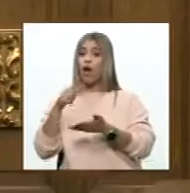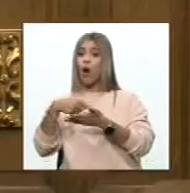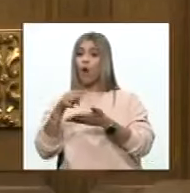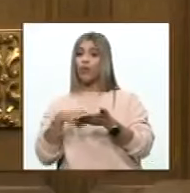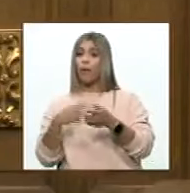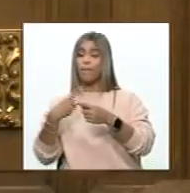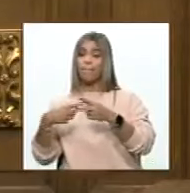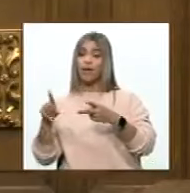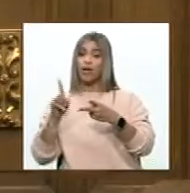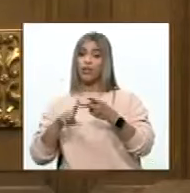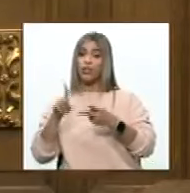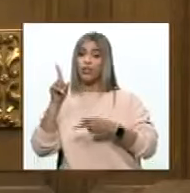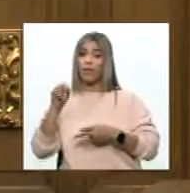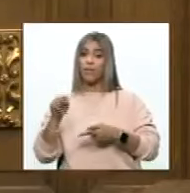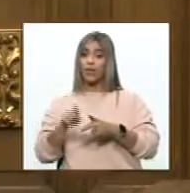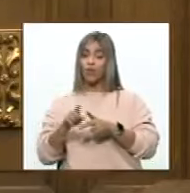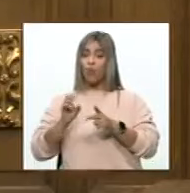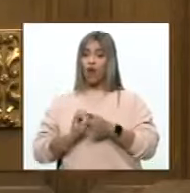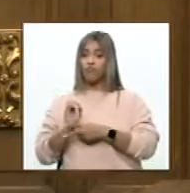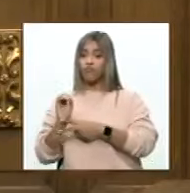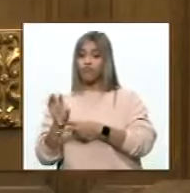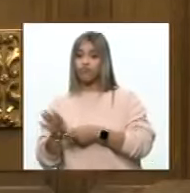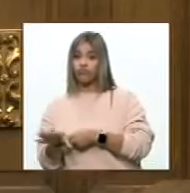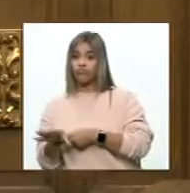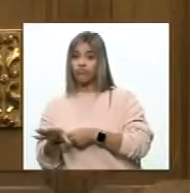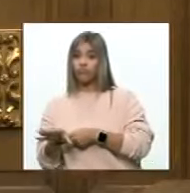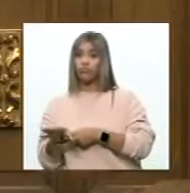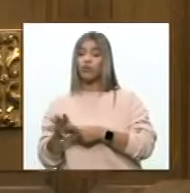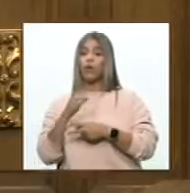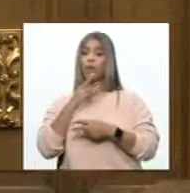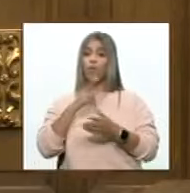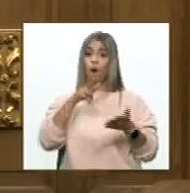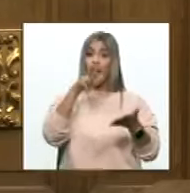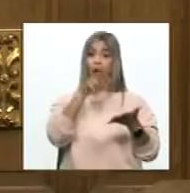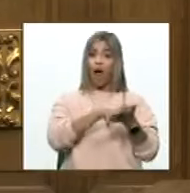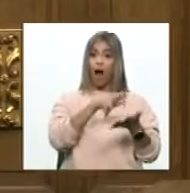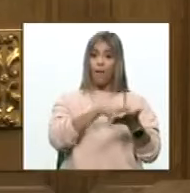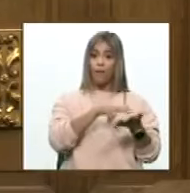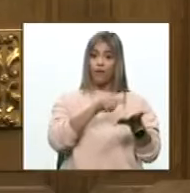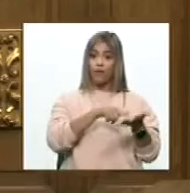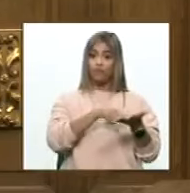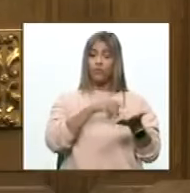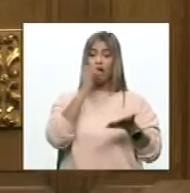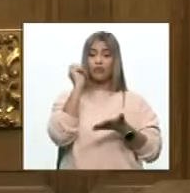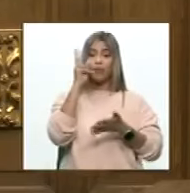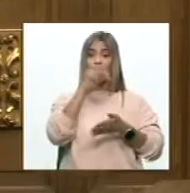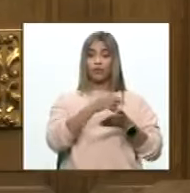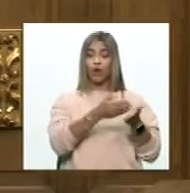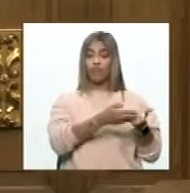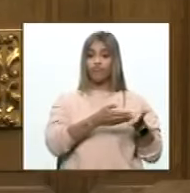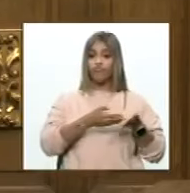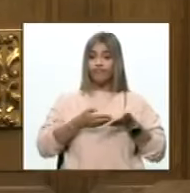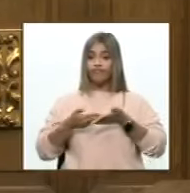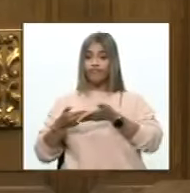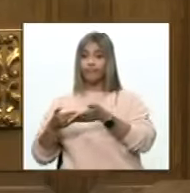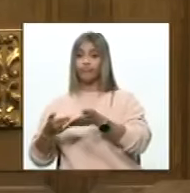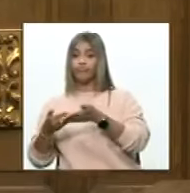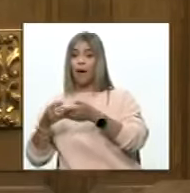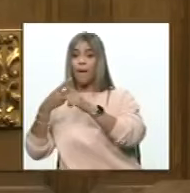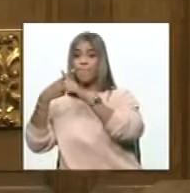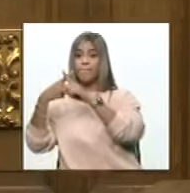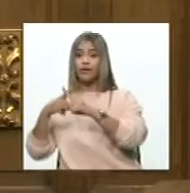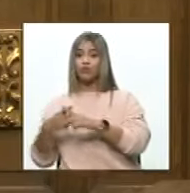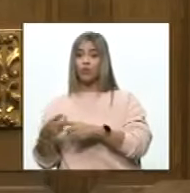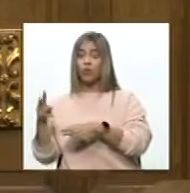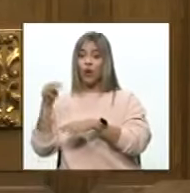pero también la figura de desembolso. Es decir, una vez que esté aprobado por la Asamblea Nacional, pasa a formar parte del presupuesto